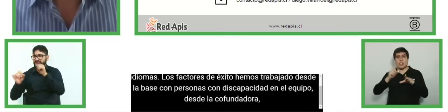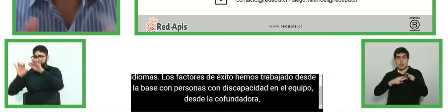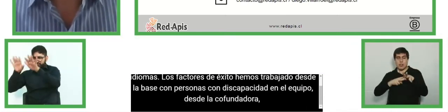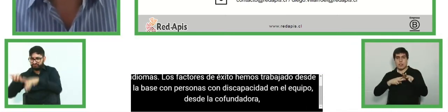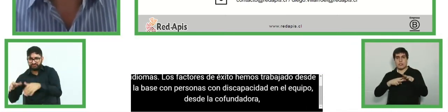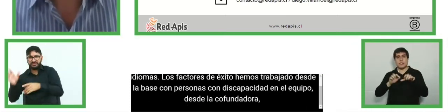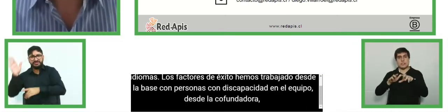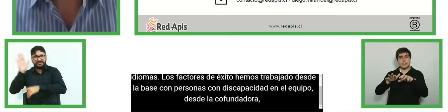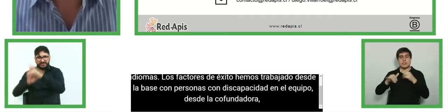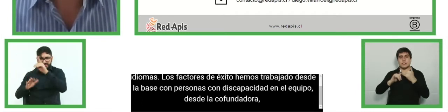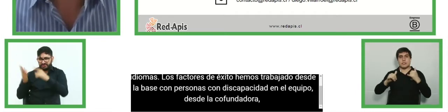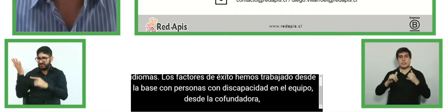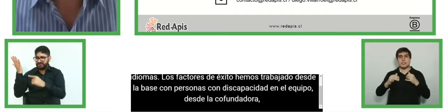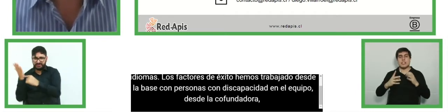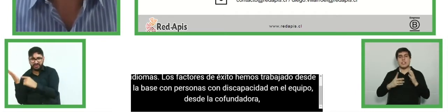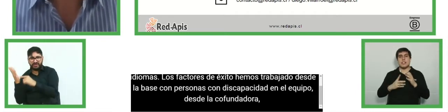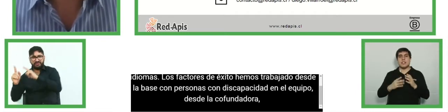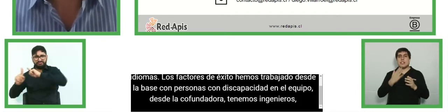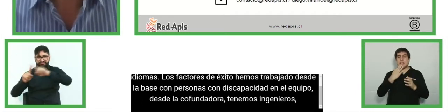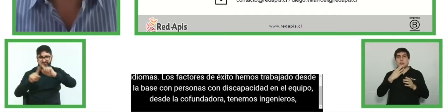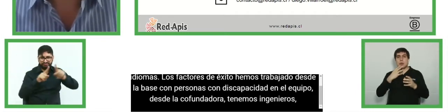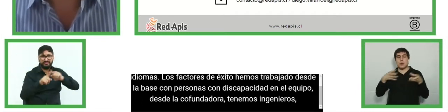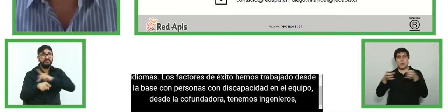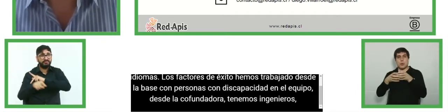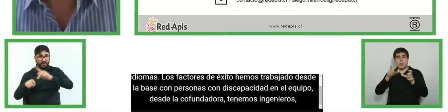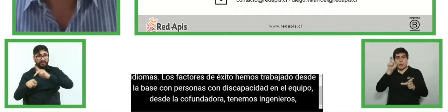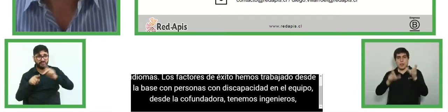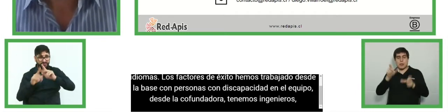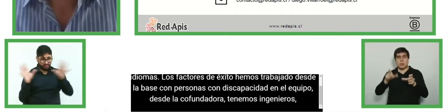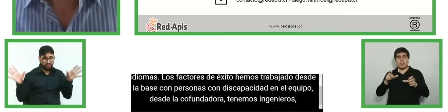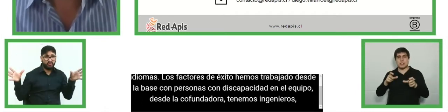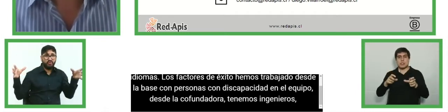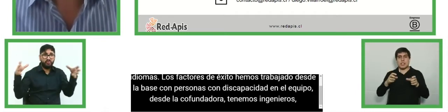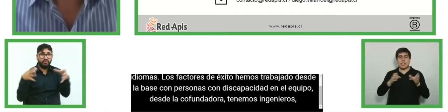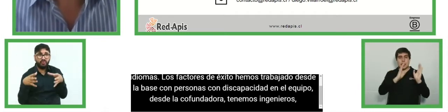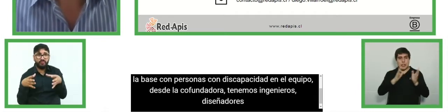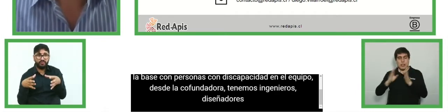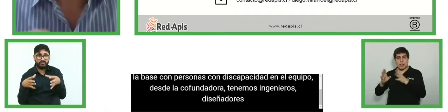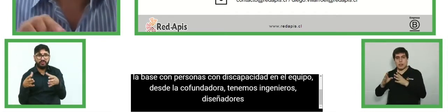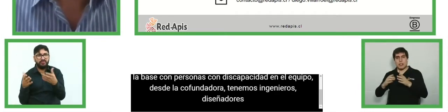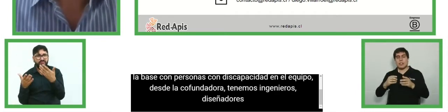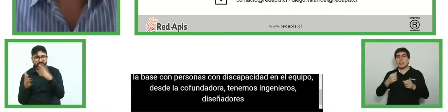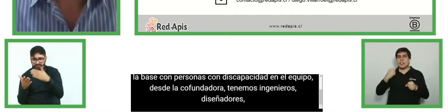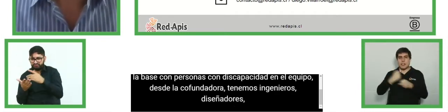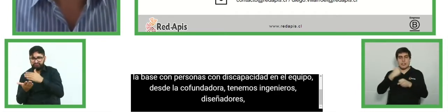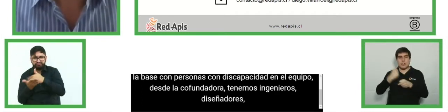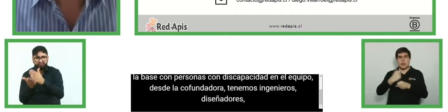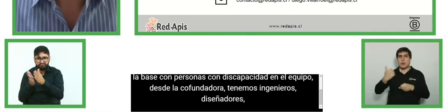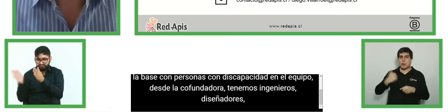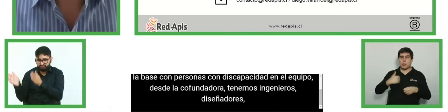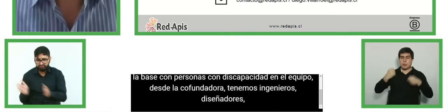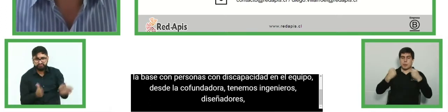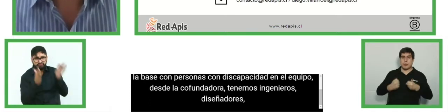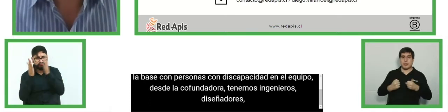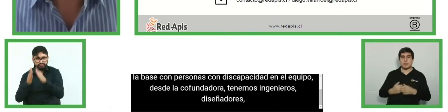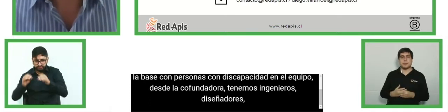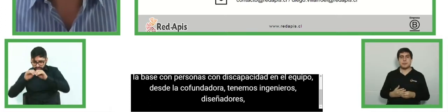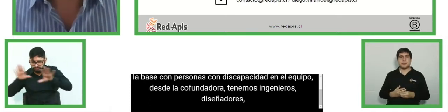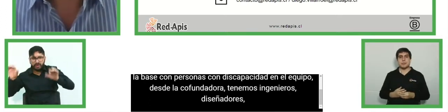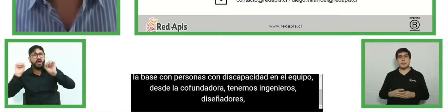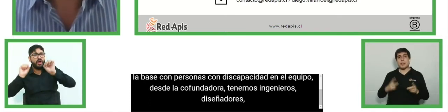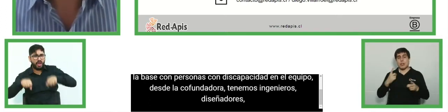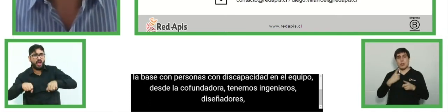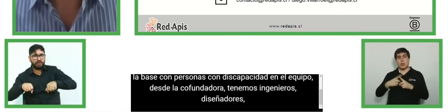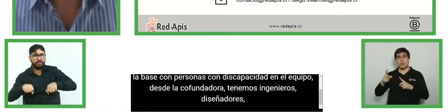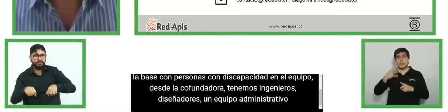y un equipo administrativo también que permite que todo esto vaya funcionando y pasando. Lo otro importante es que, y una de las cosas que siempre nos hemos